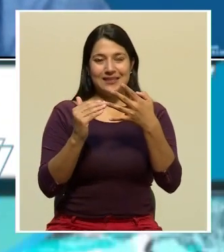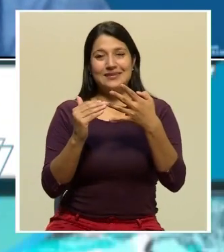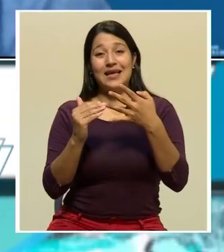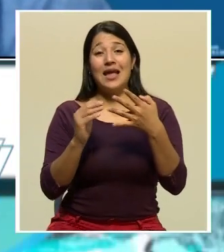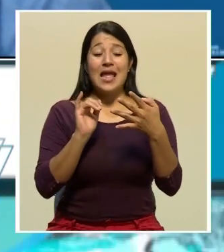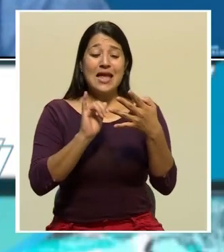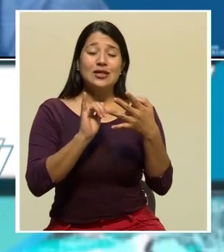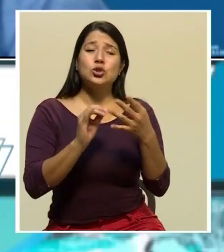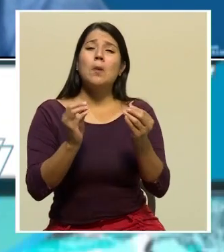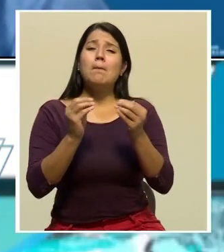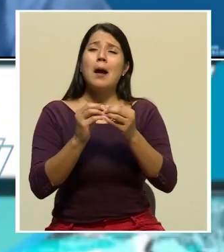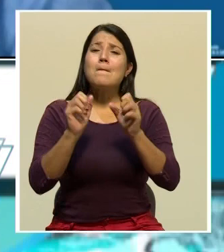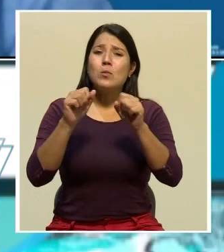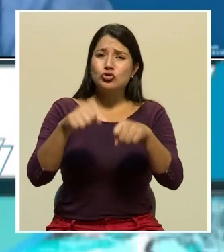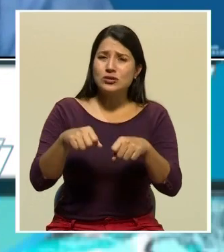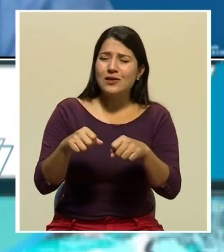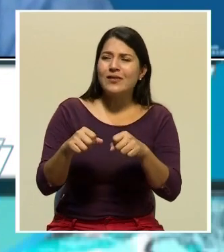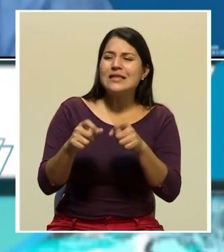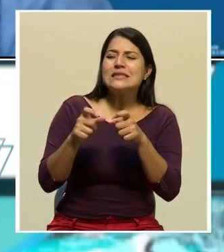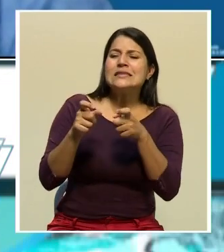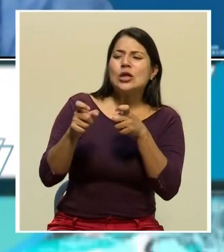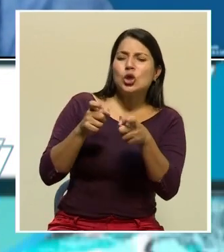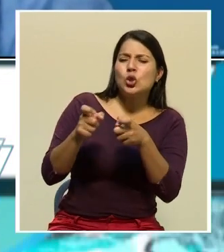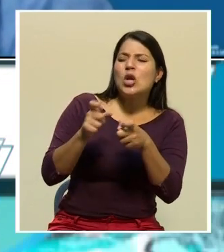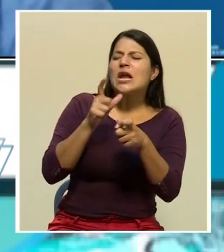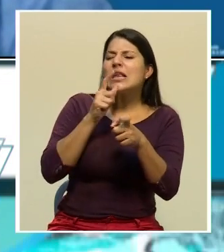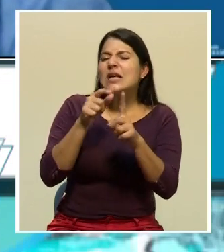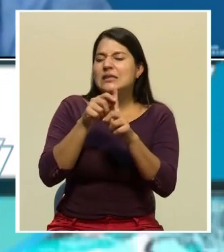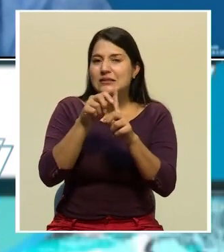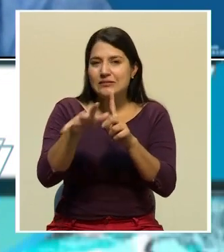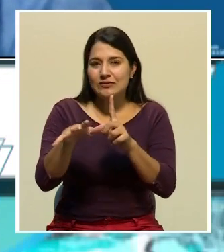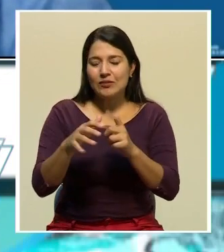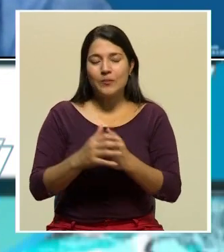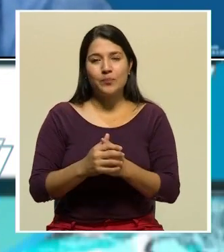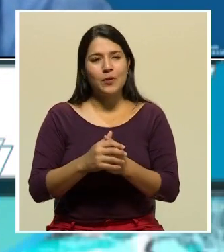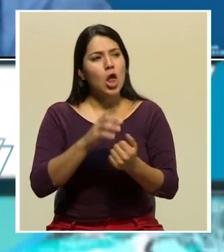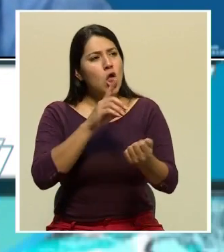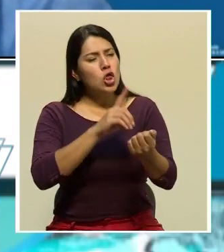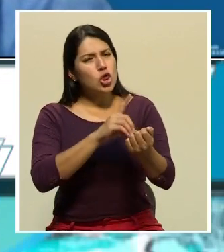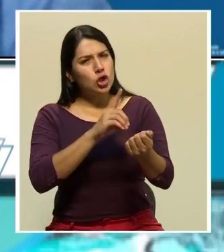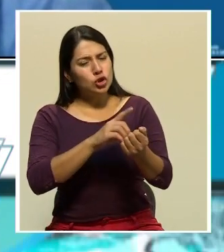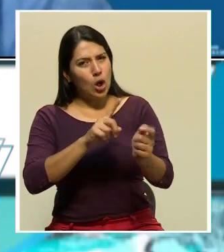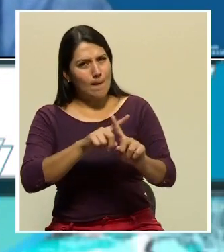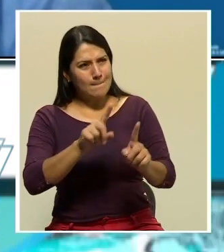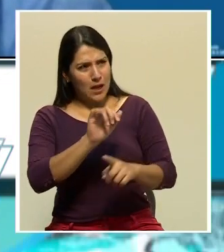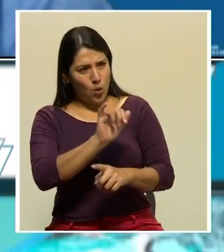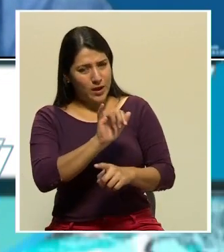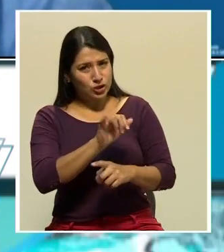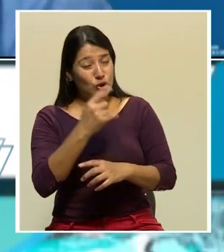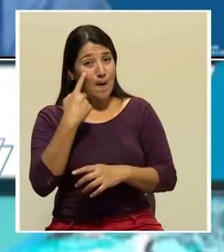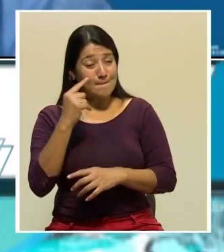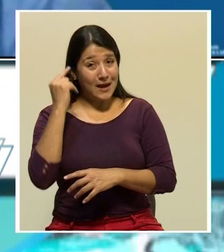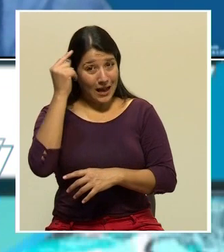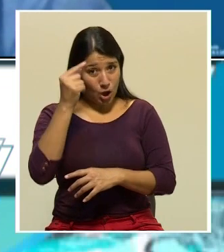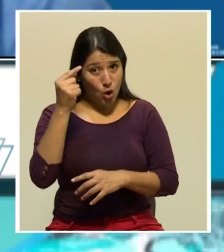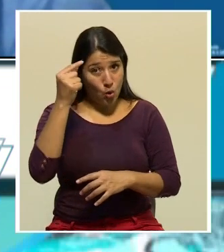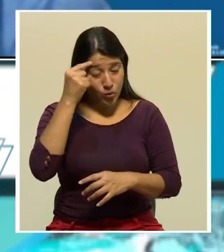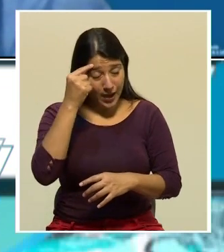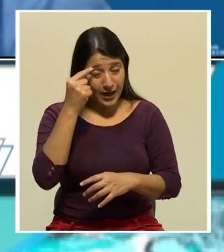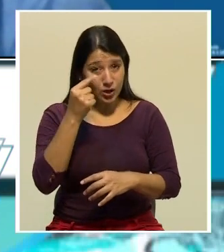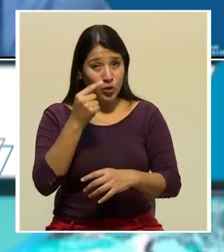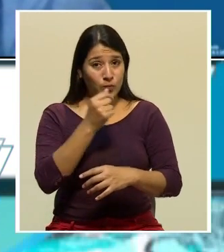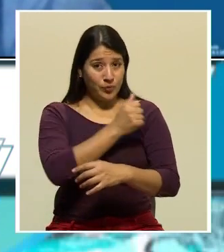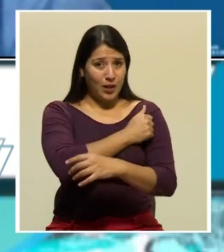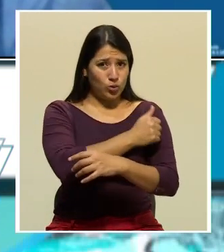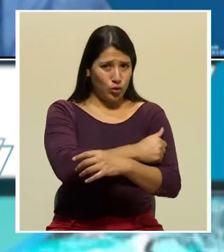los contactos y poder evitar la transmisión. Doctor, pero eso a nivel de gobierno, de autoridades sanitarias, a